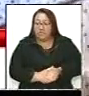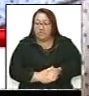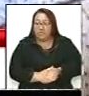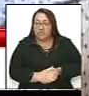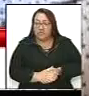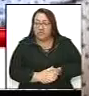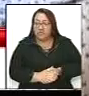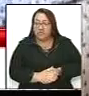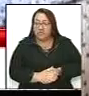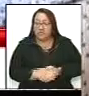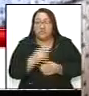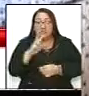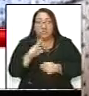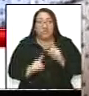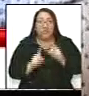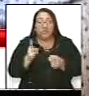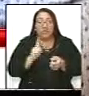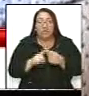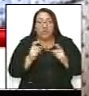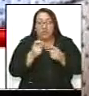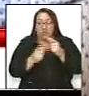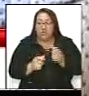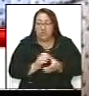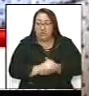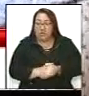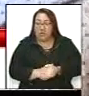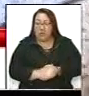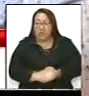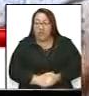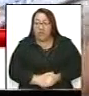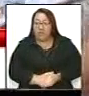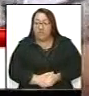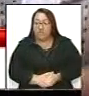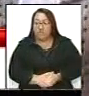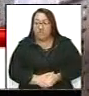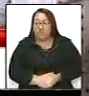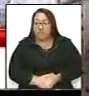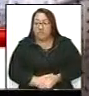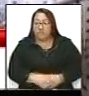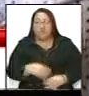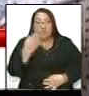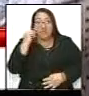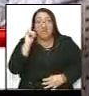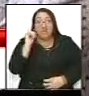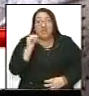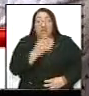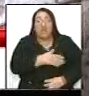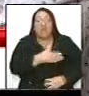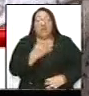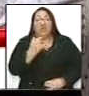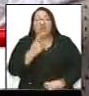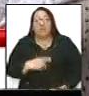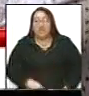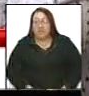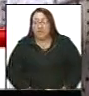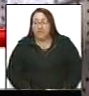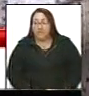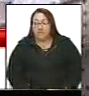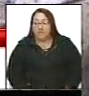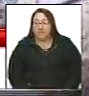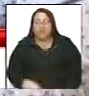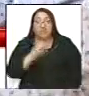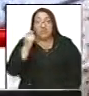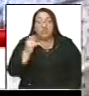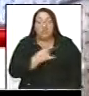en 2011 a un congresista se le ocurrió la idea de crear